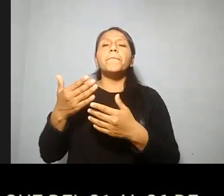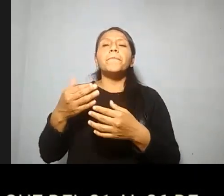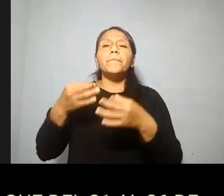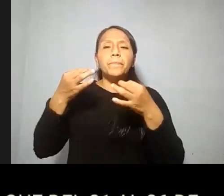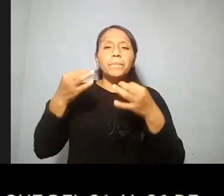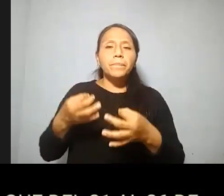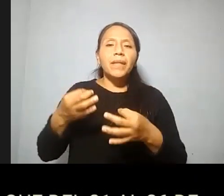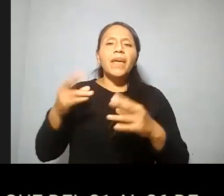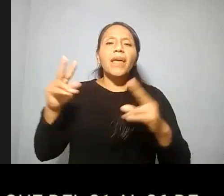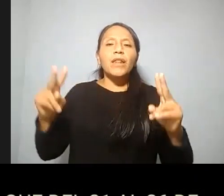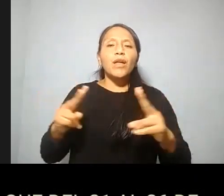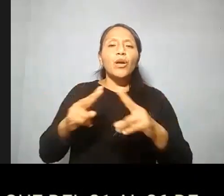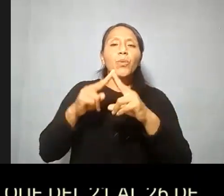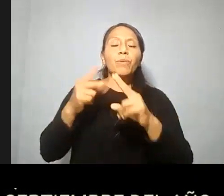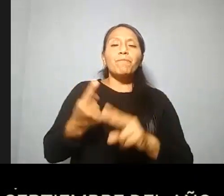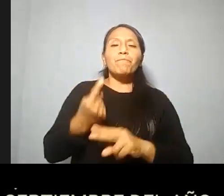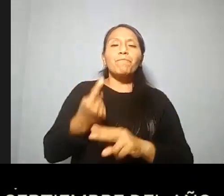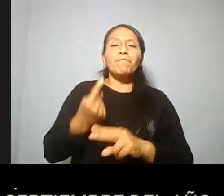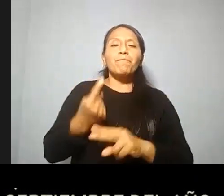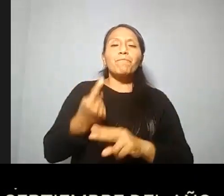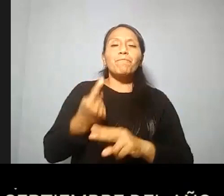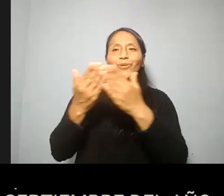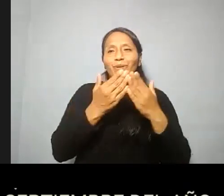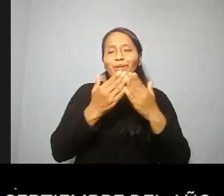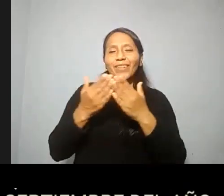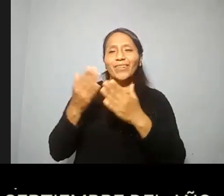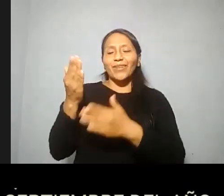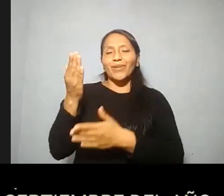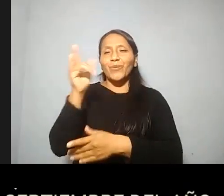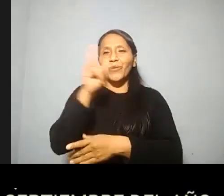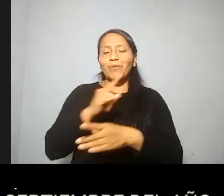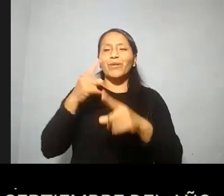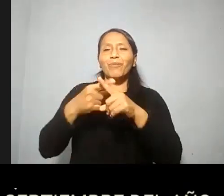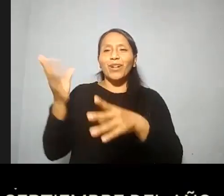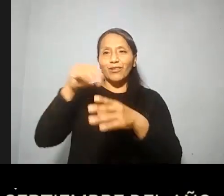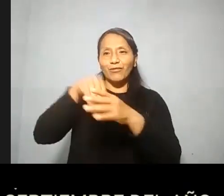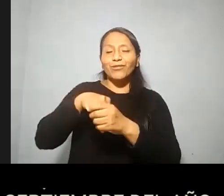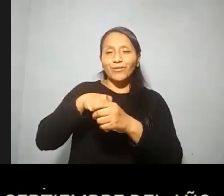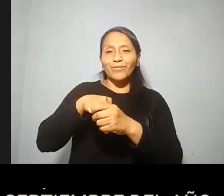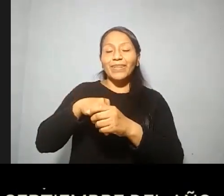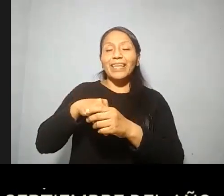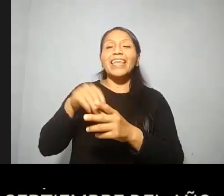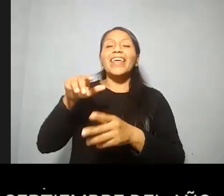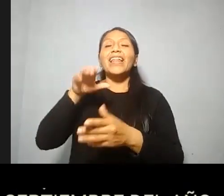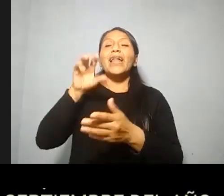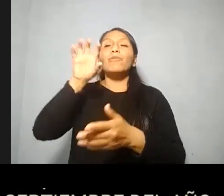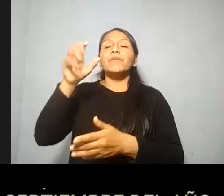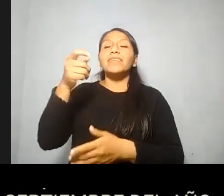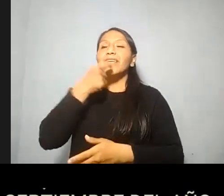encuentro de la Red de Estudiantes Universitarios por la Inclusión en Mendoza,